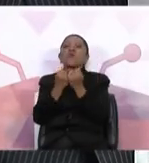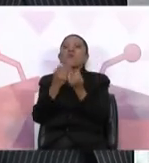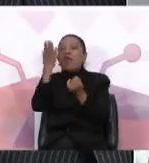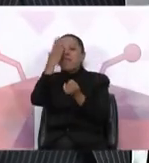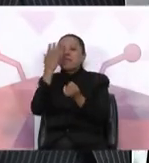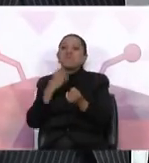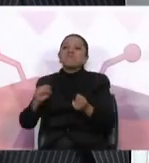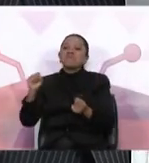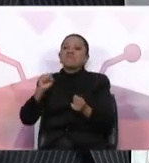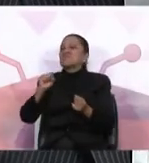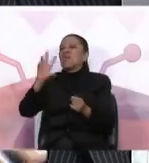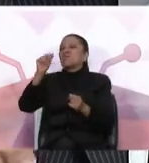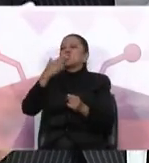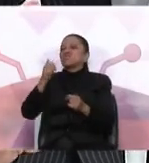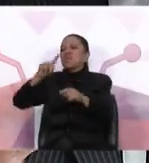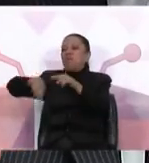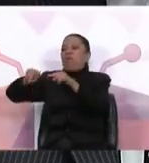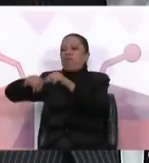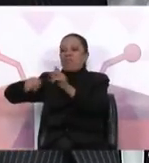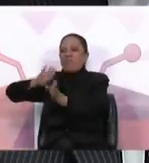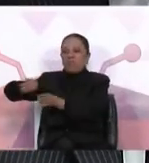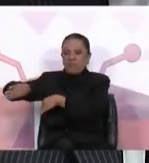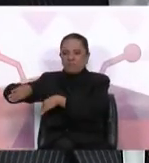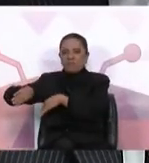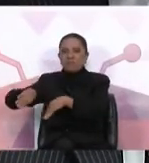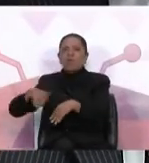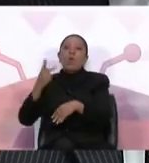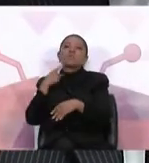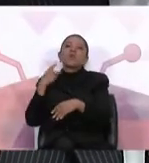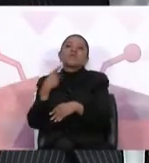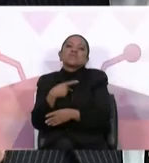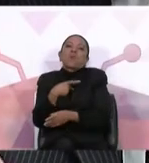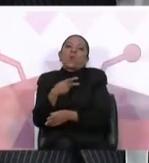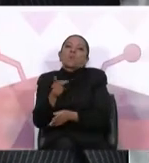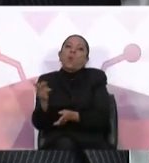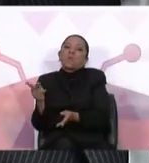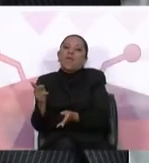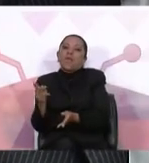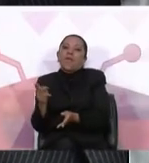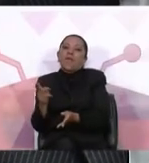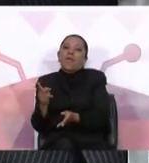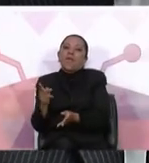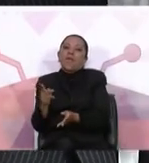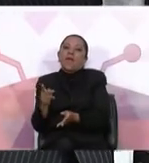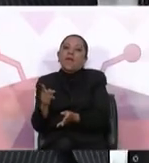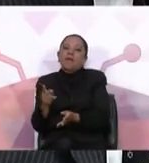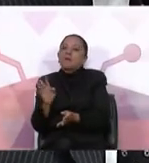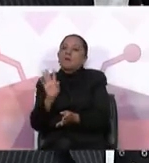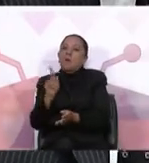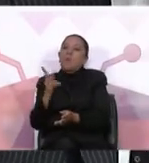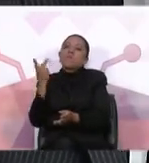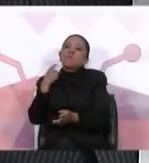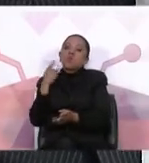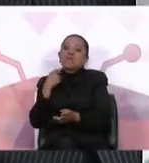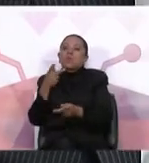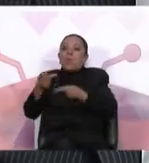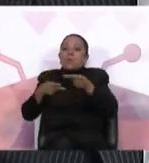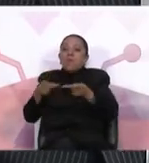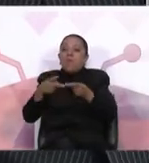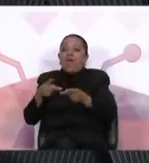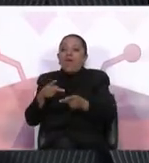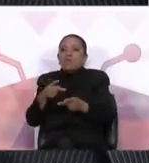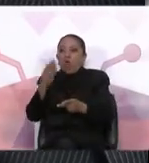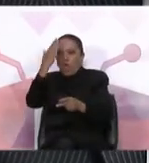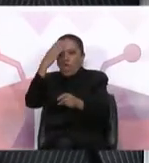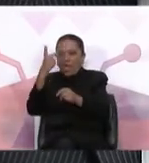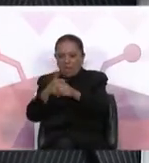funciona hace daño político pobre político preparado con capaz y eficaz cnc